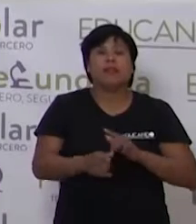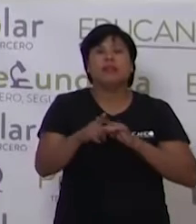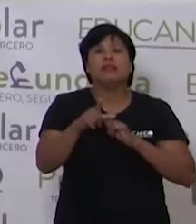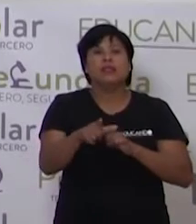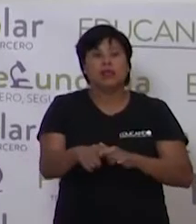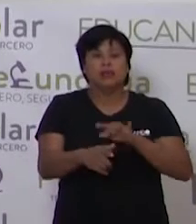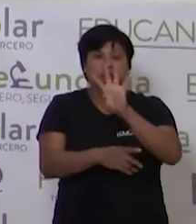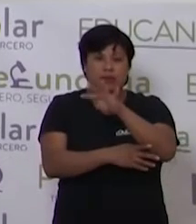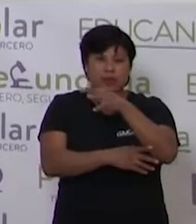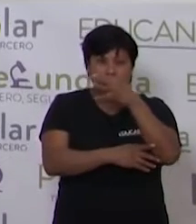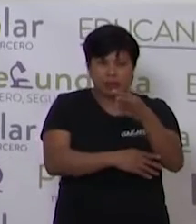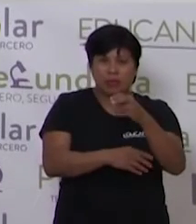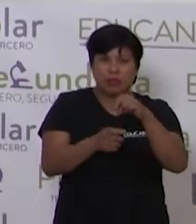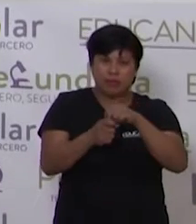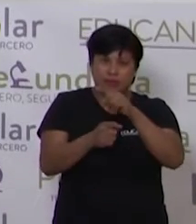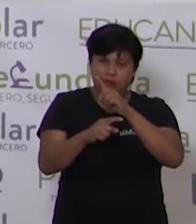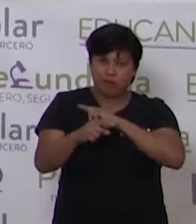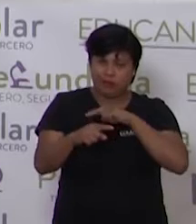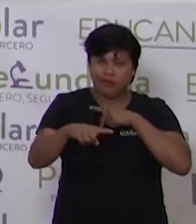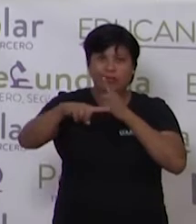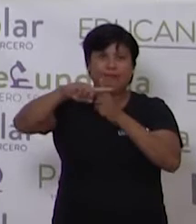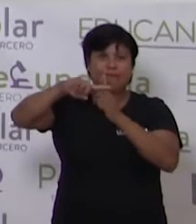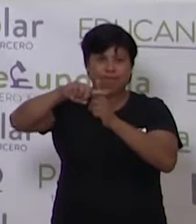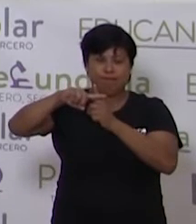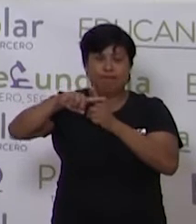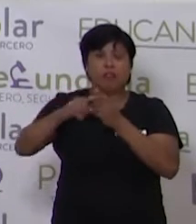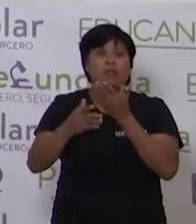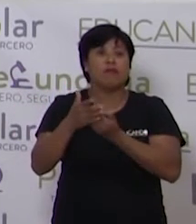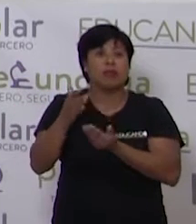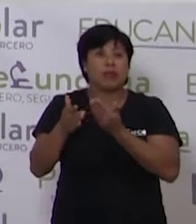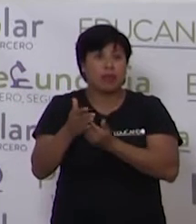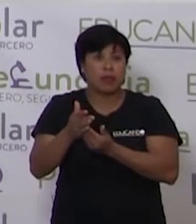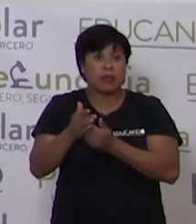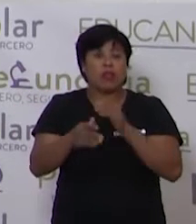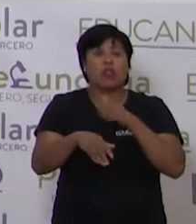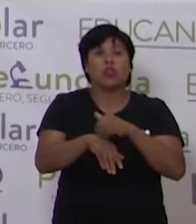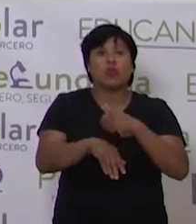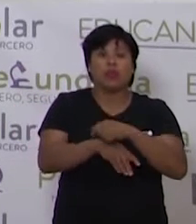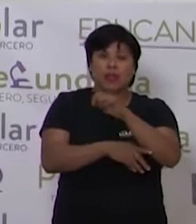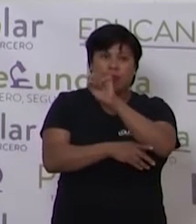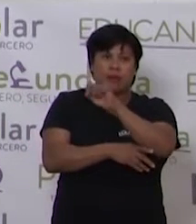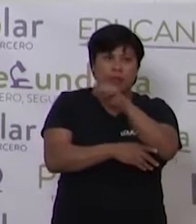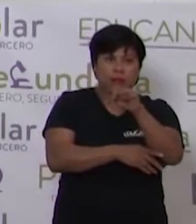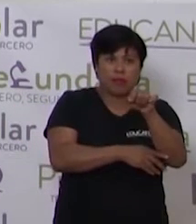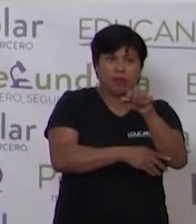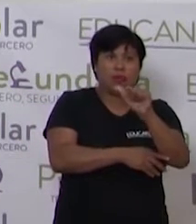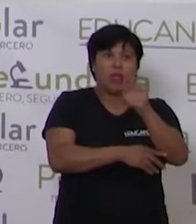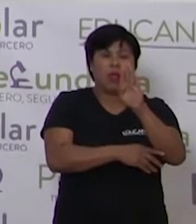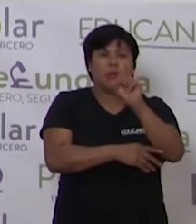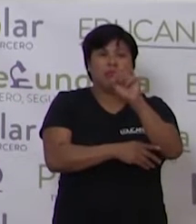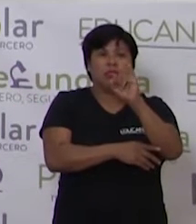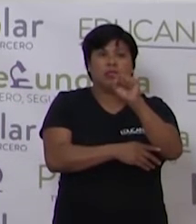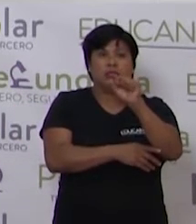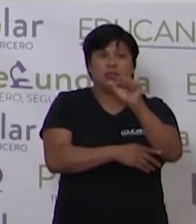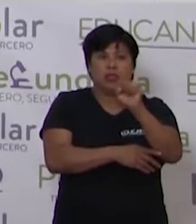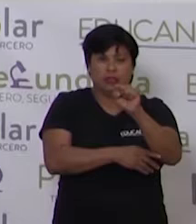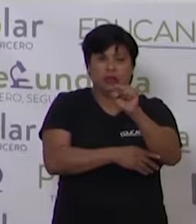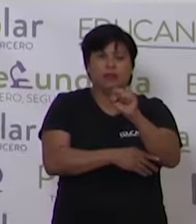Sigamos graficando en nuestro plano cartesiano. Nos hacen falta los números de las abscisas.